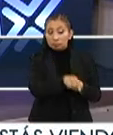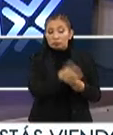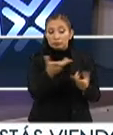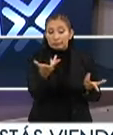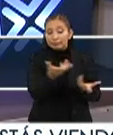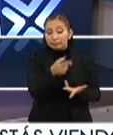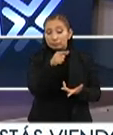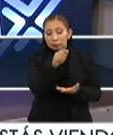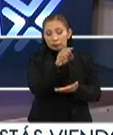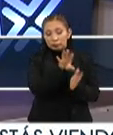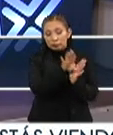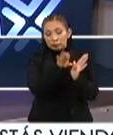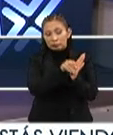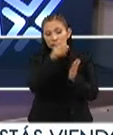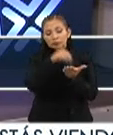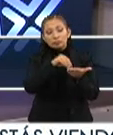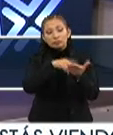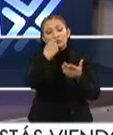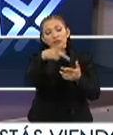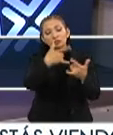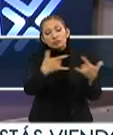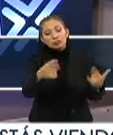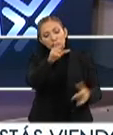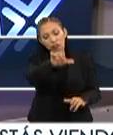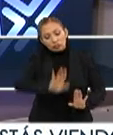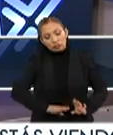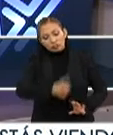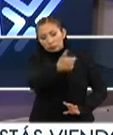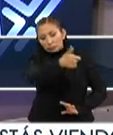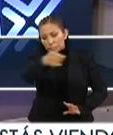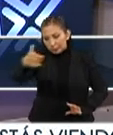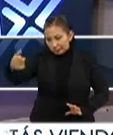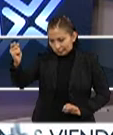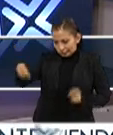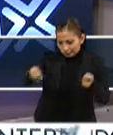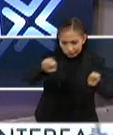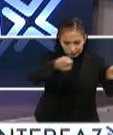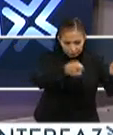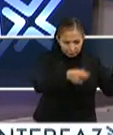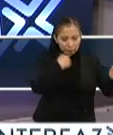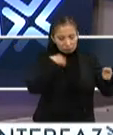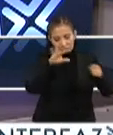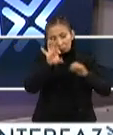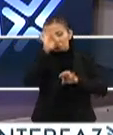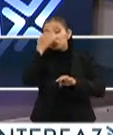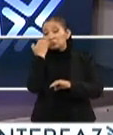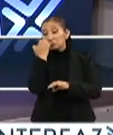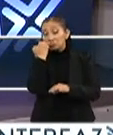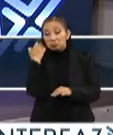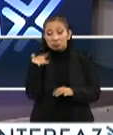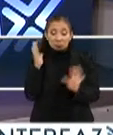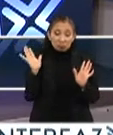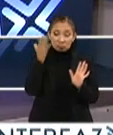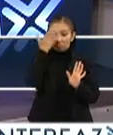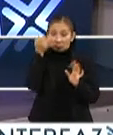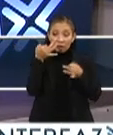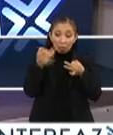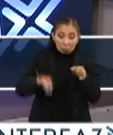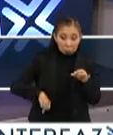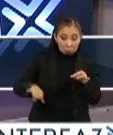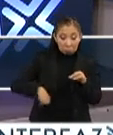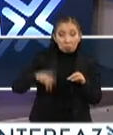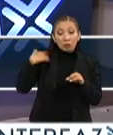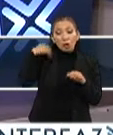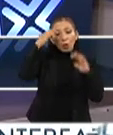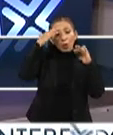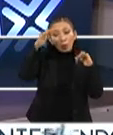necesitábamos hacer un currículum para ver las características que tenía cada una y así pues las escuelas que, no sé, les llamaba la atención